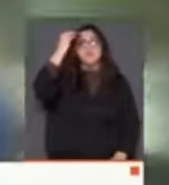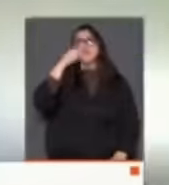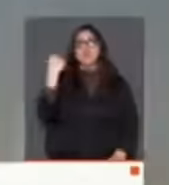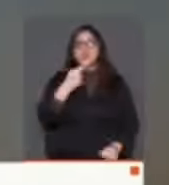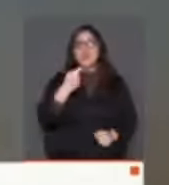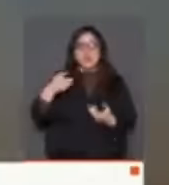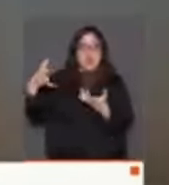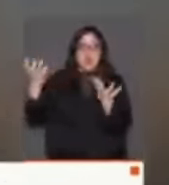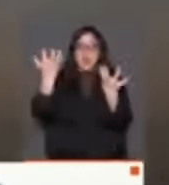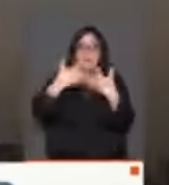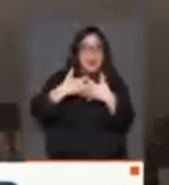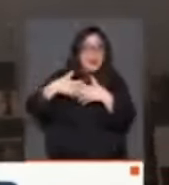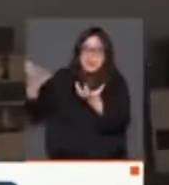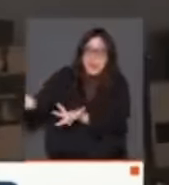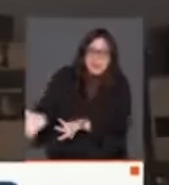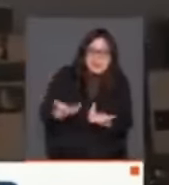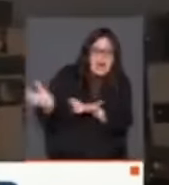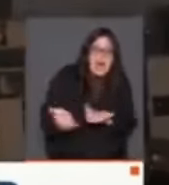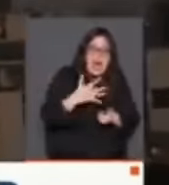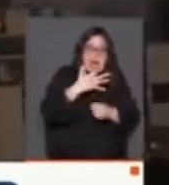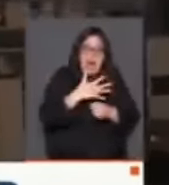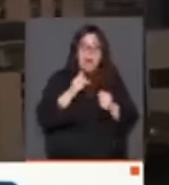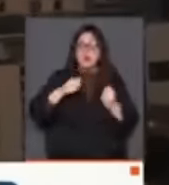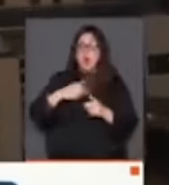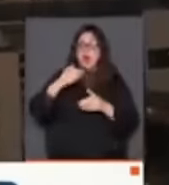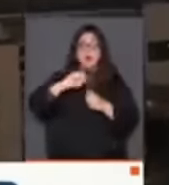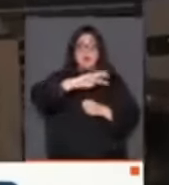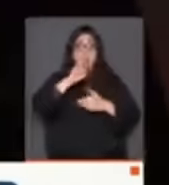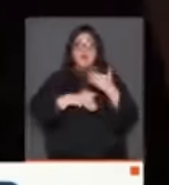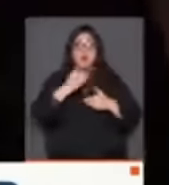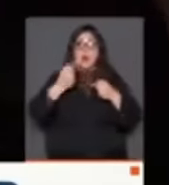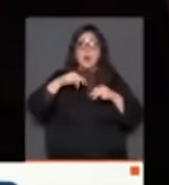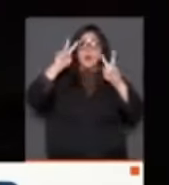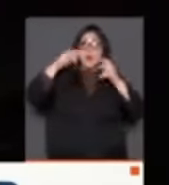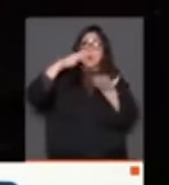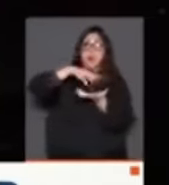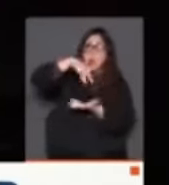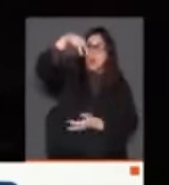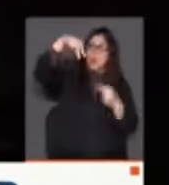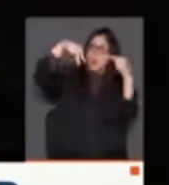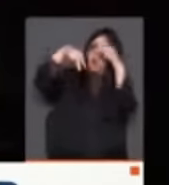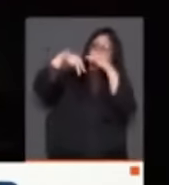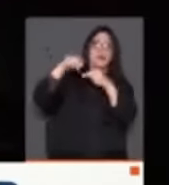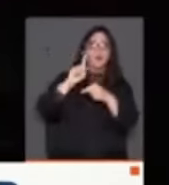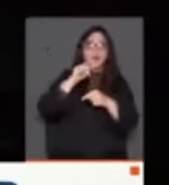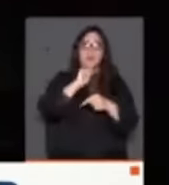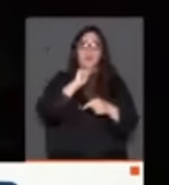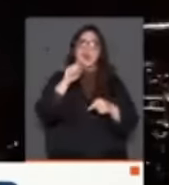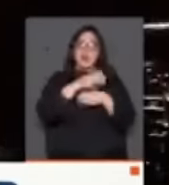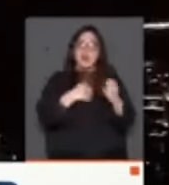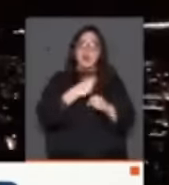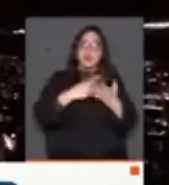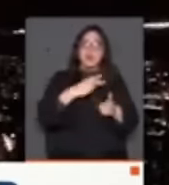toda máquina. Wow. El mall ya estaba funcionando, pero el rascacielos todavía no. En 2015 se abrió el mirador, el